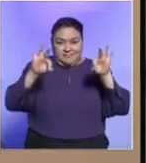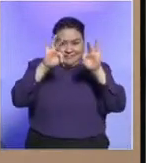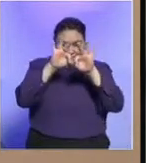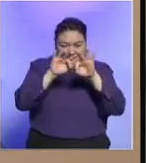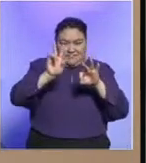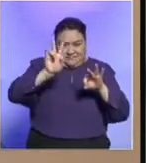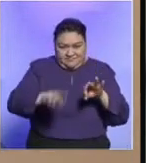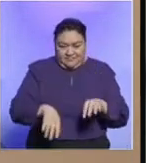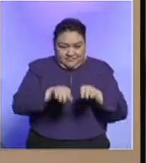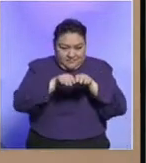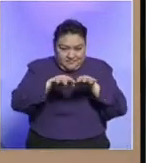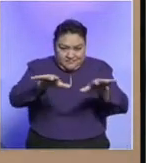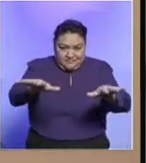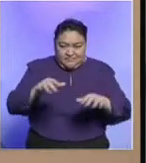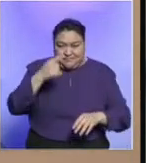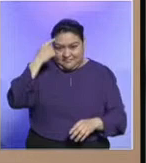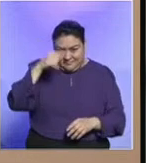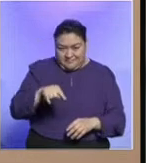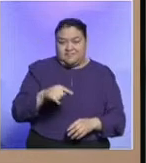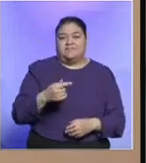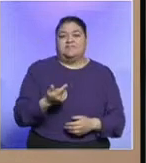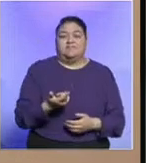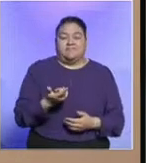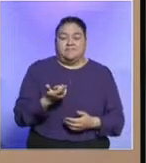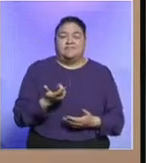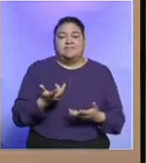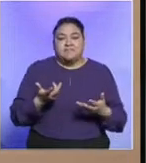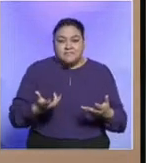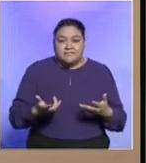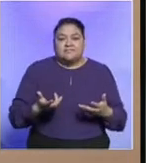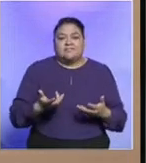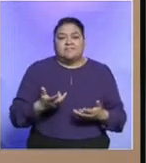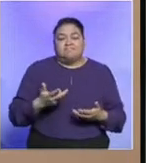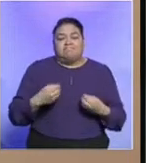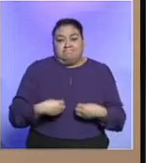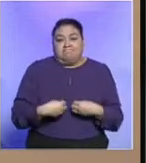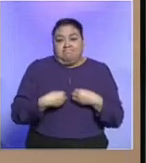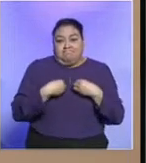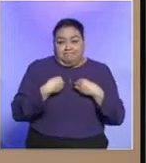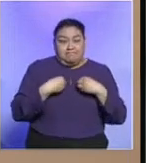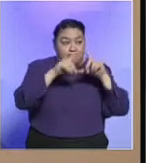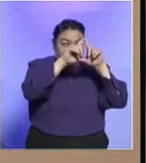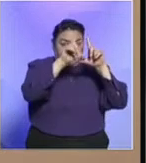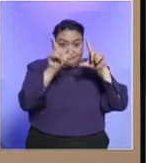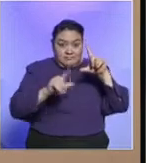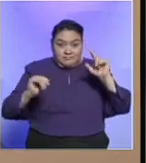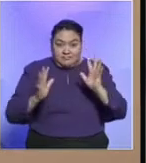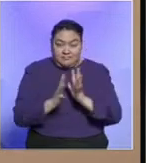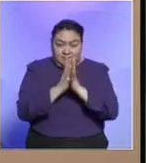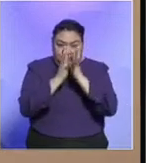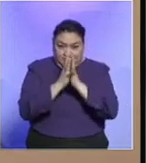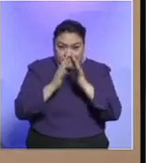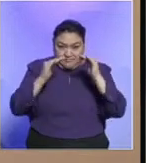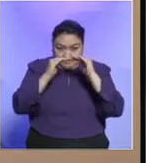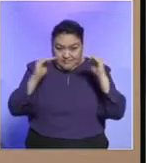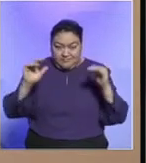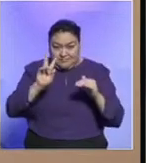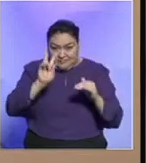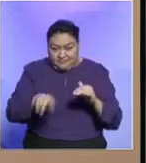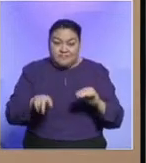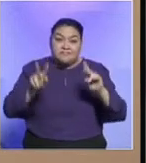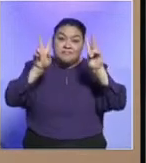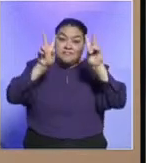y trascendencia para pues la vida democrática del país, en lo que concierne,